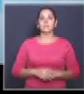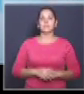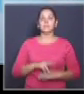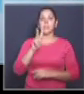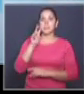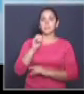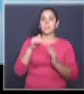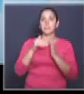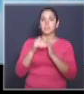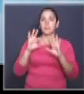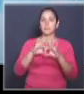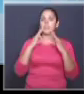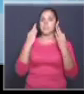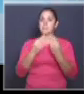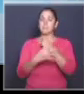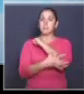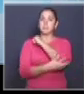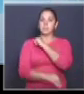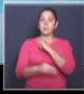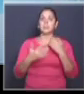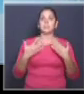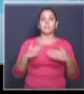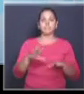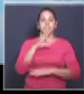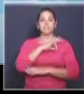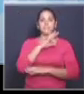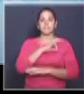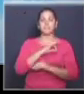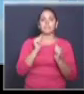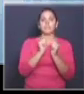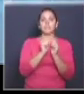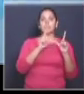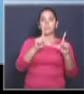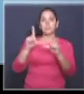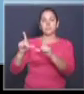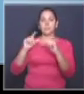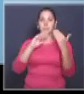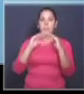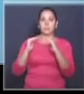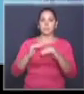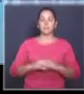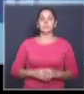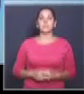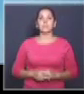20.000 familias de escasos recursos han sido beneficiadas con bonos de vivienda.